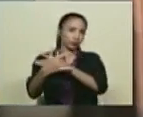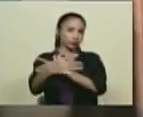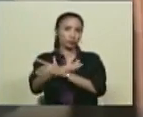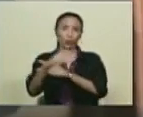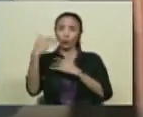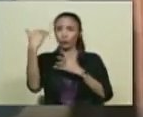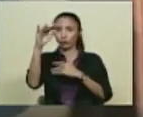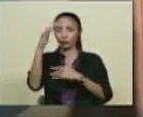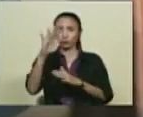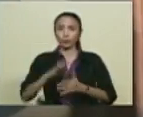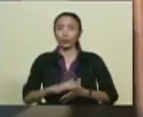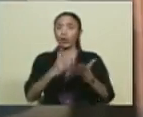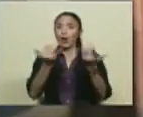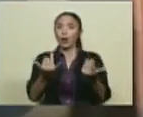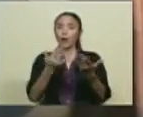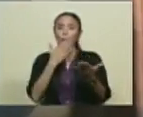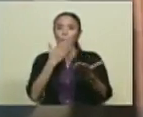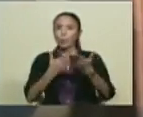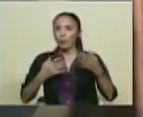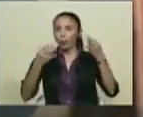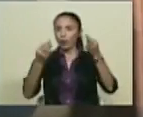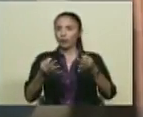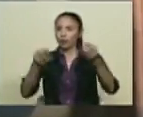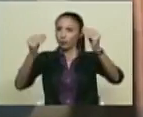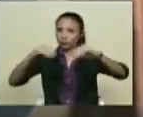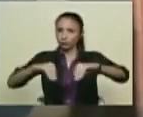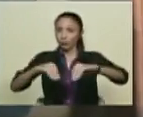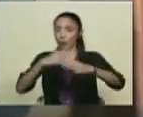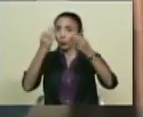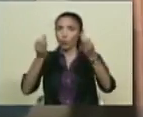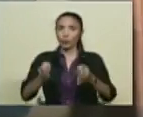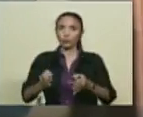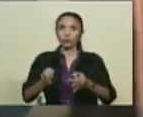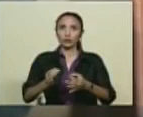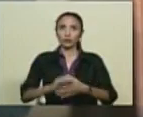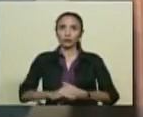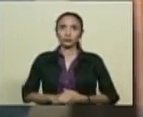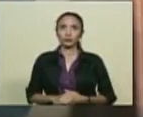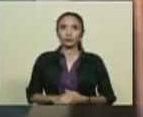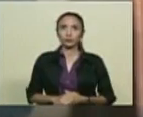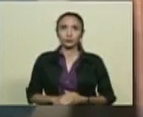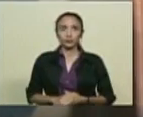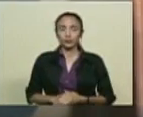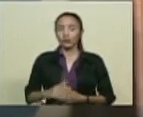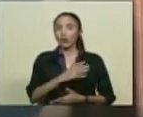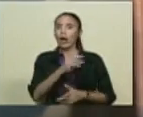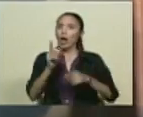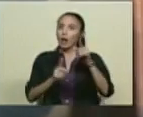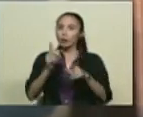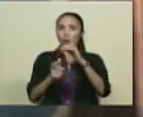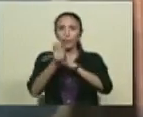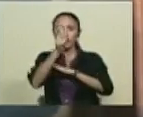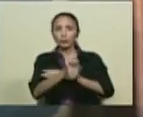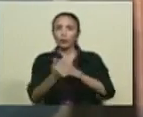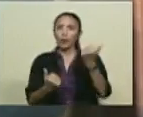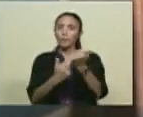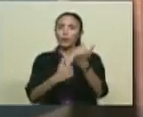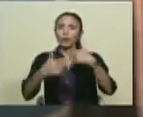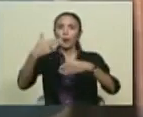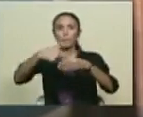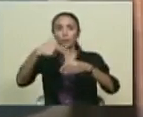2022. Y voy a proponer oficialmente, formalmente, a los socios del OPEP y a